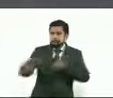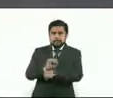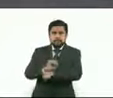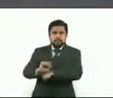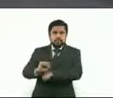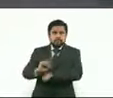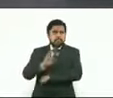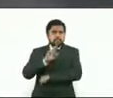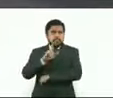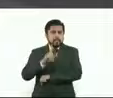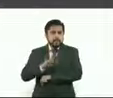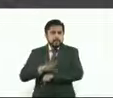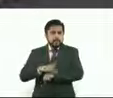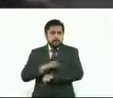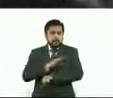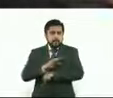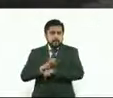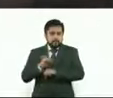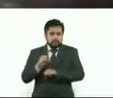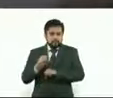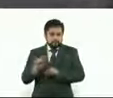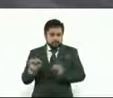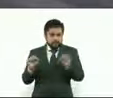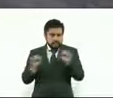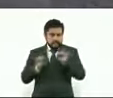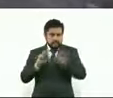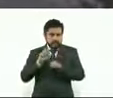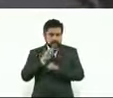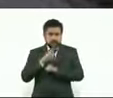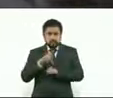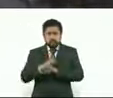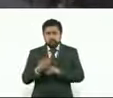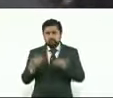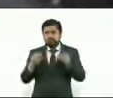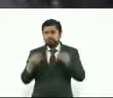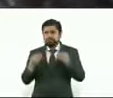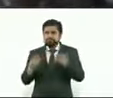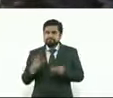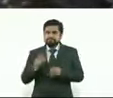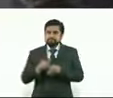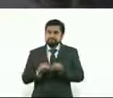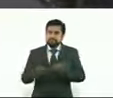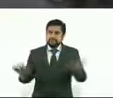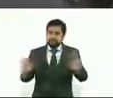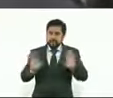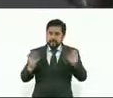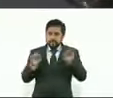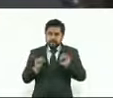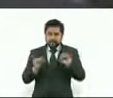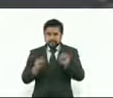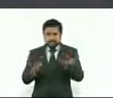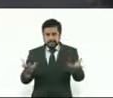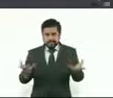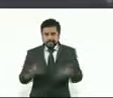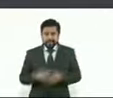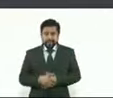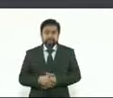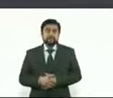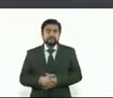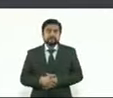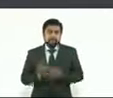Pues sí, pero ya tienen un montón de kilómetros encima. Ya tienen muchos kilómetros encima, ya, ¿no? Ya.